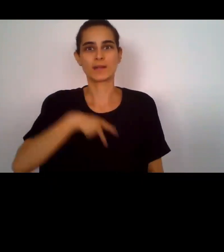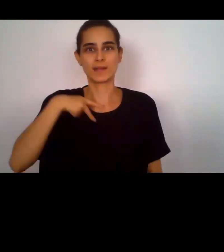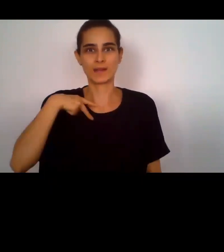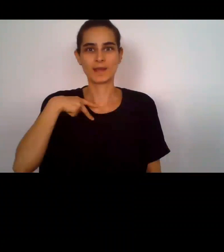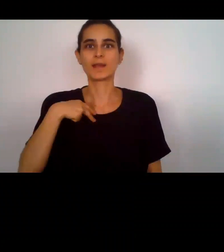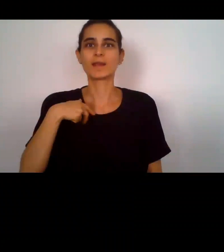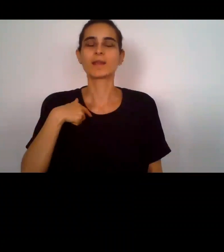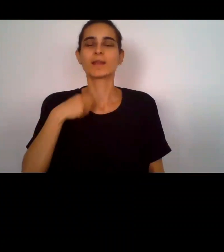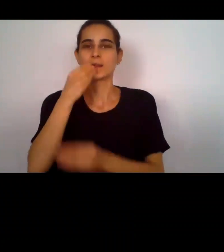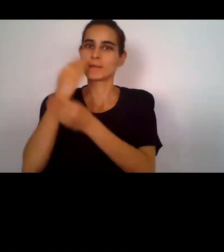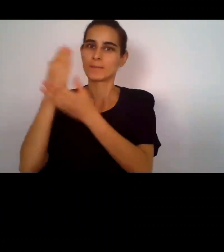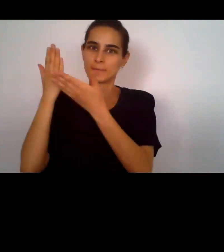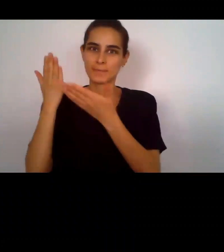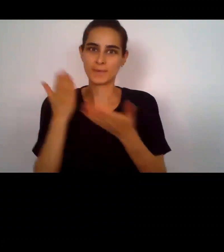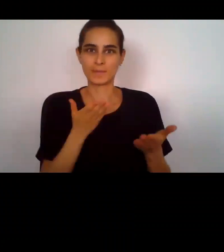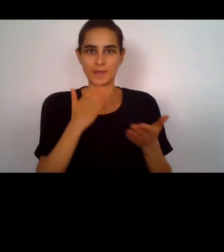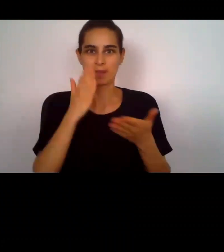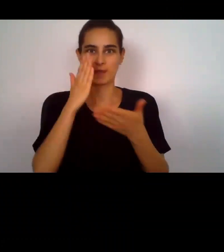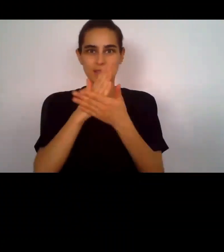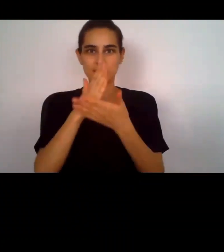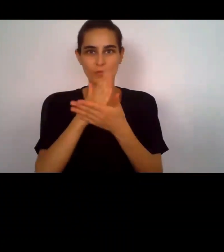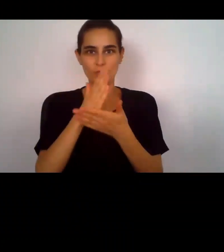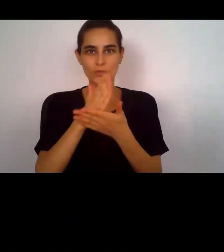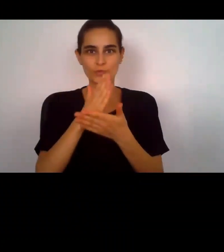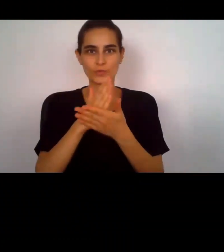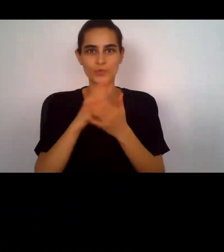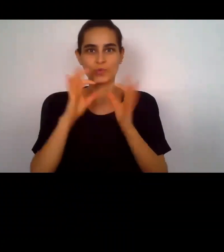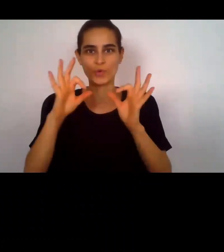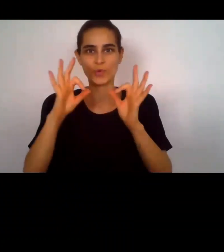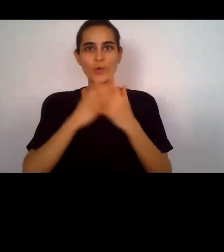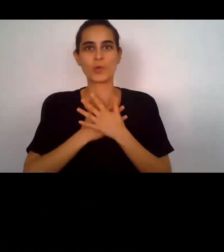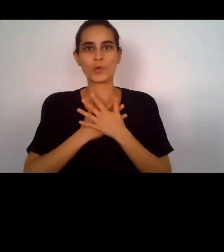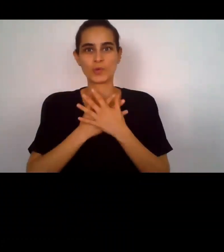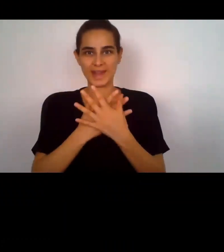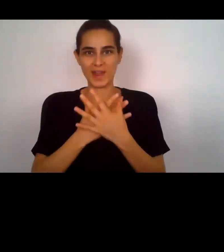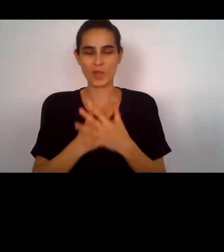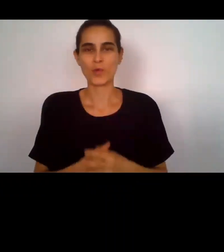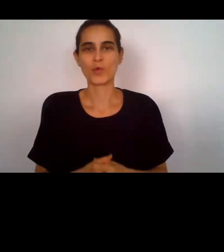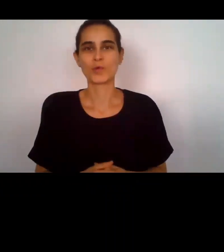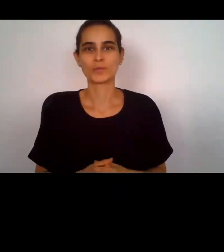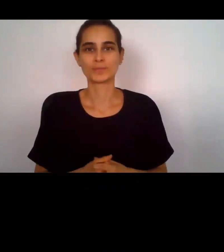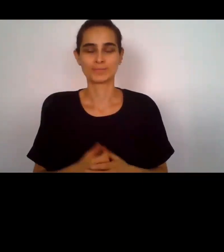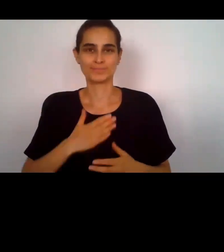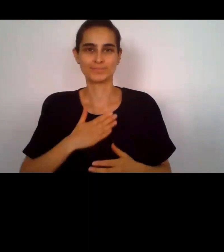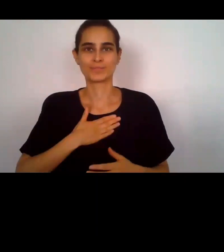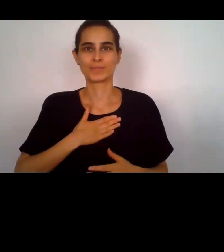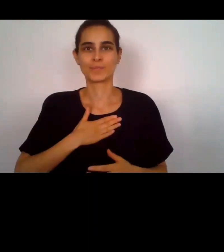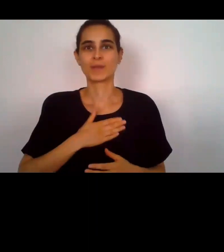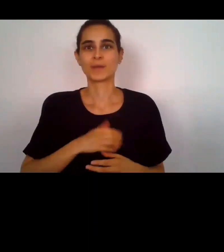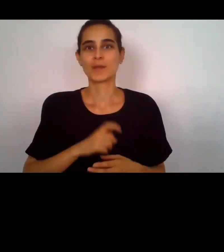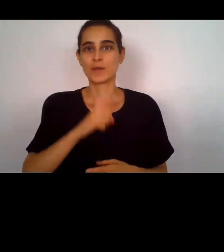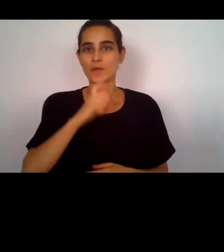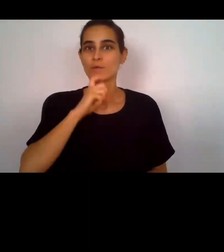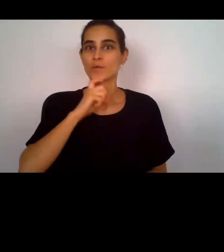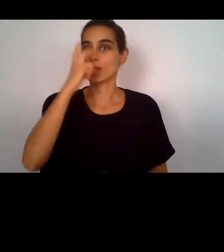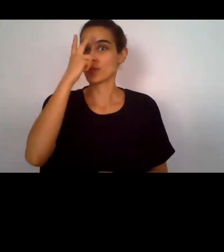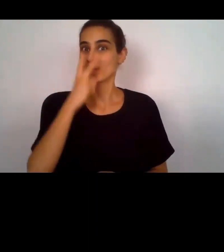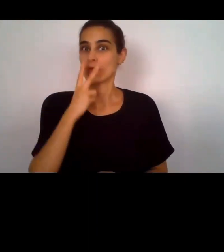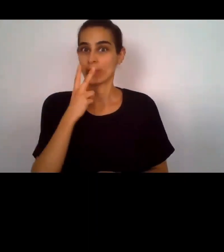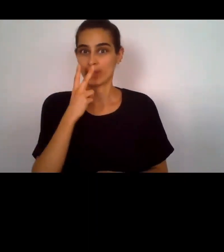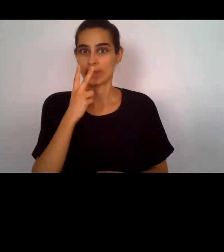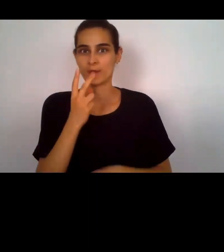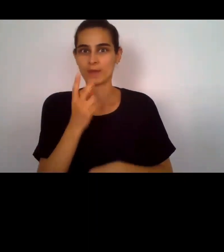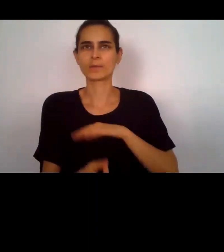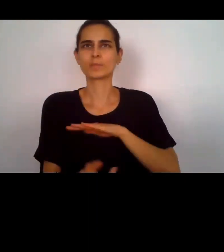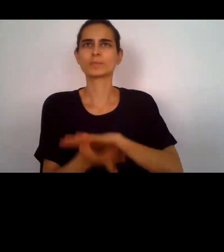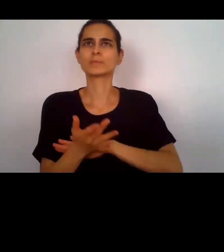a este curso de voluntariado. La Fundación 11 nace hace ya más de